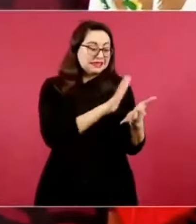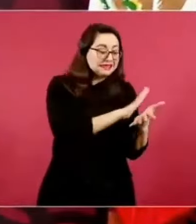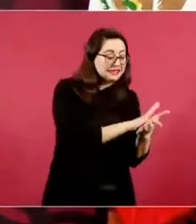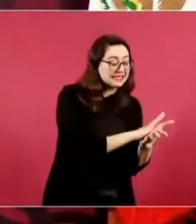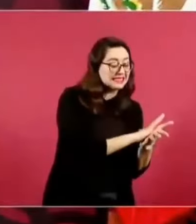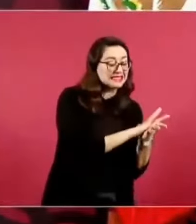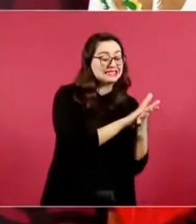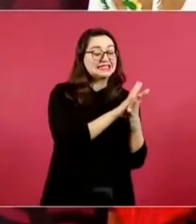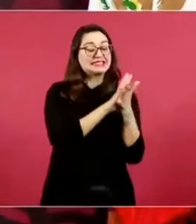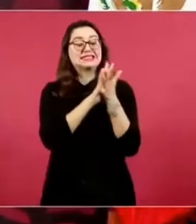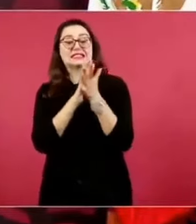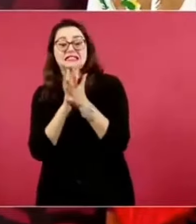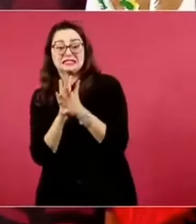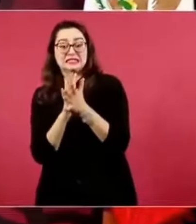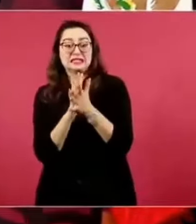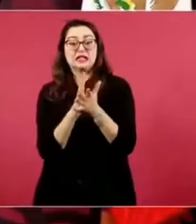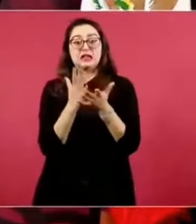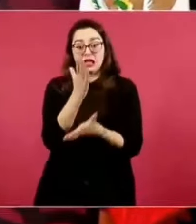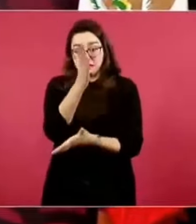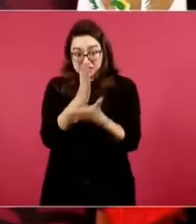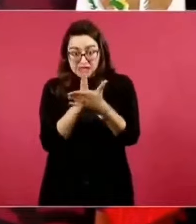No termina de